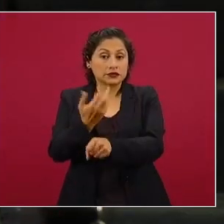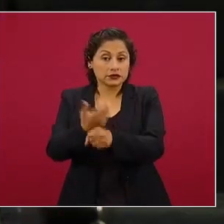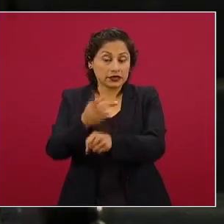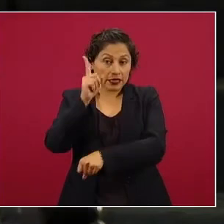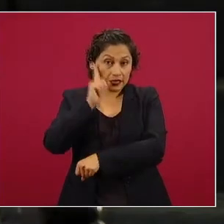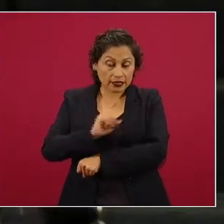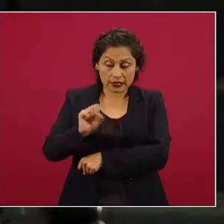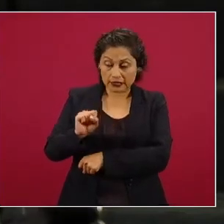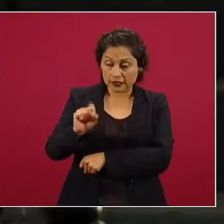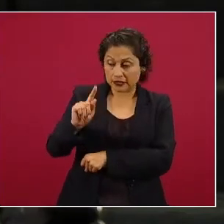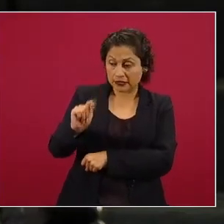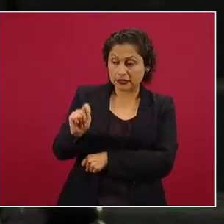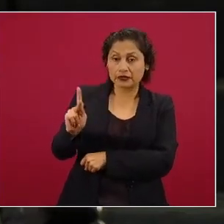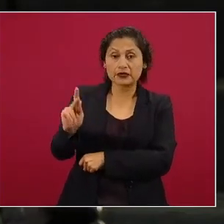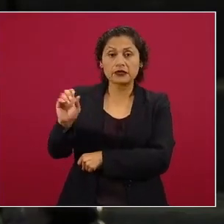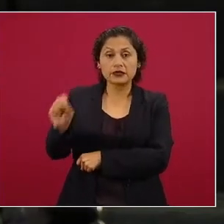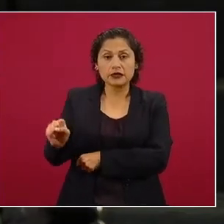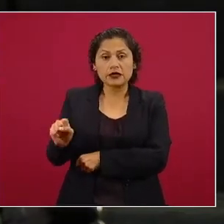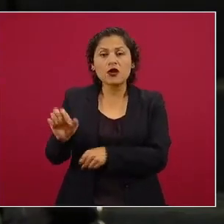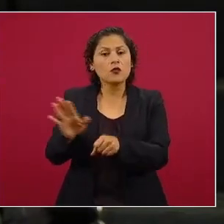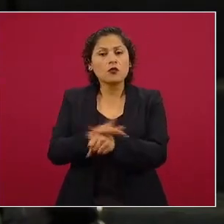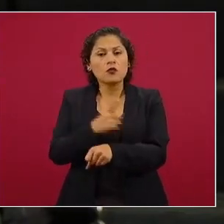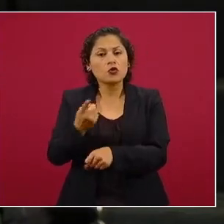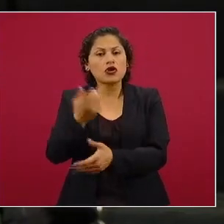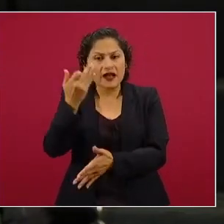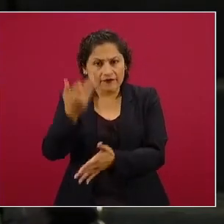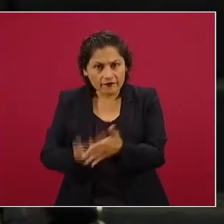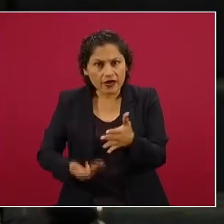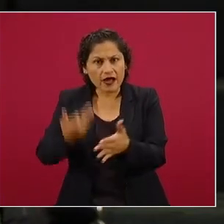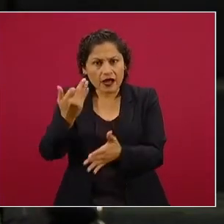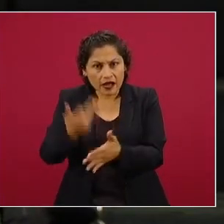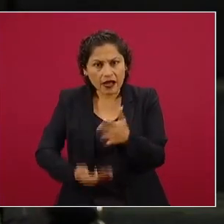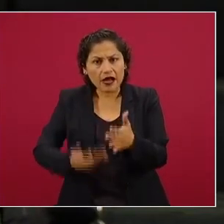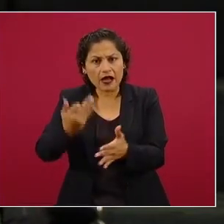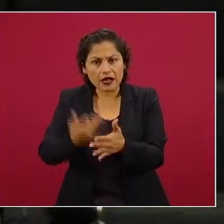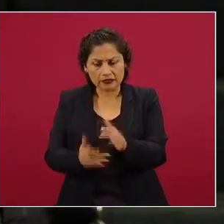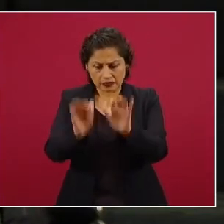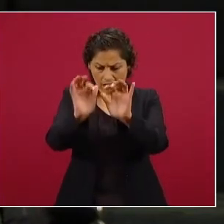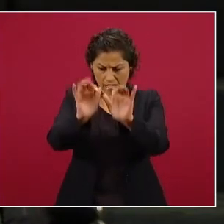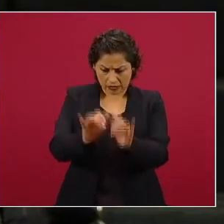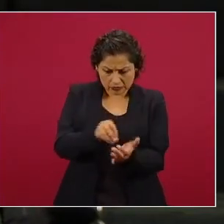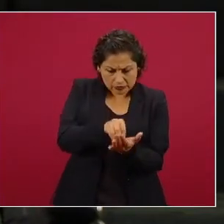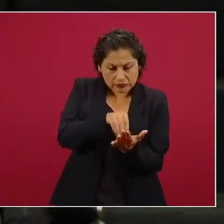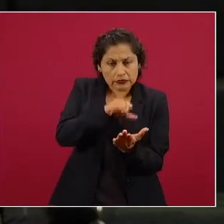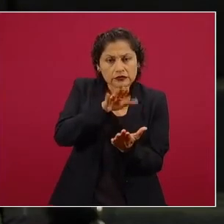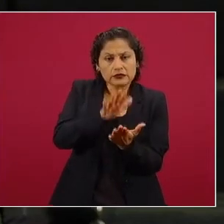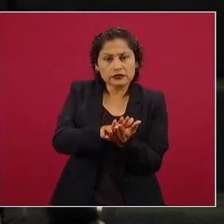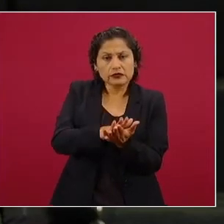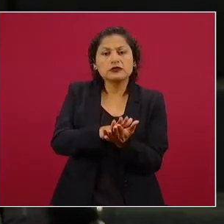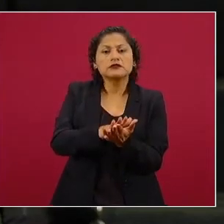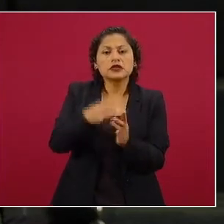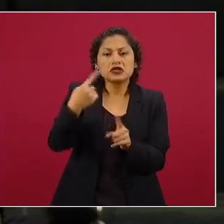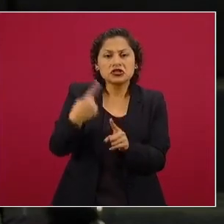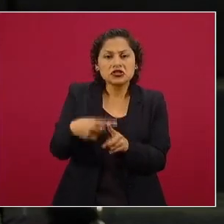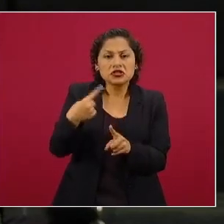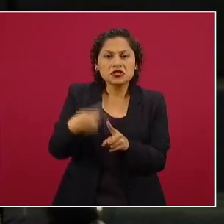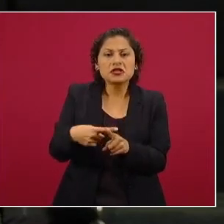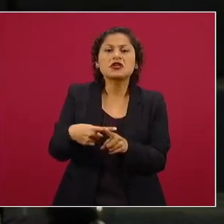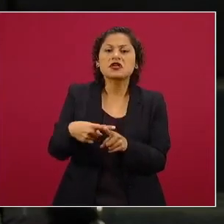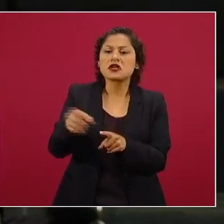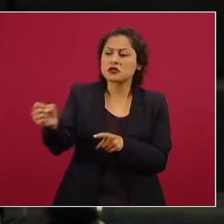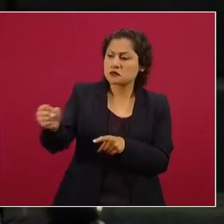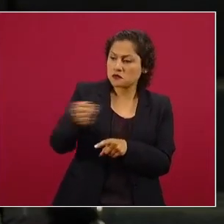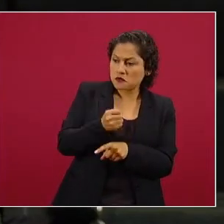qué no se ha tomado la toma de nota del aspirante o los aspirantes que sustituyen al líder sindical interino Manuel